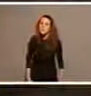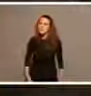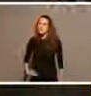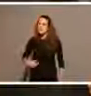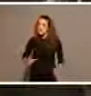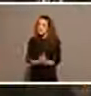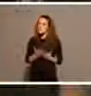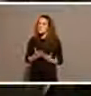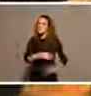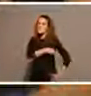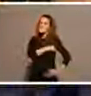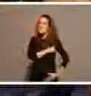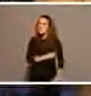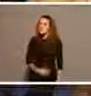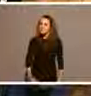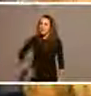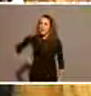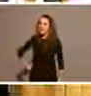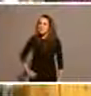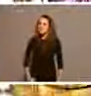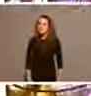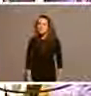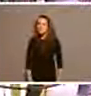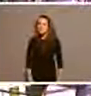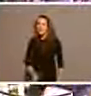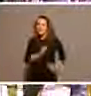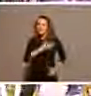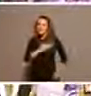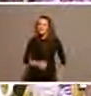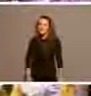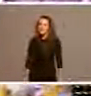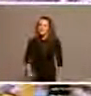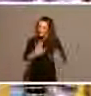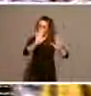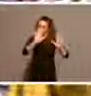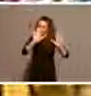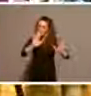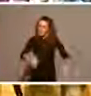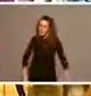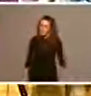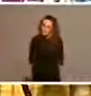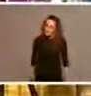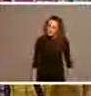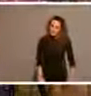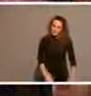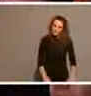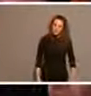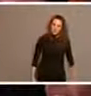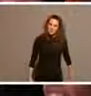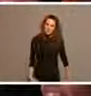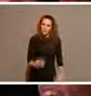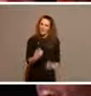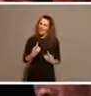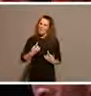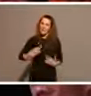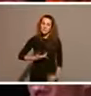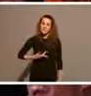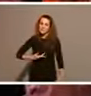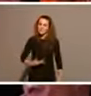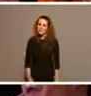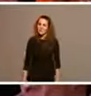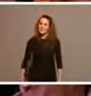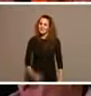la carpeta, coño. Que... No, espera un momentito. Espera, espera, espera. ¿Qué faltita le hacía a esta gente,